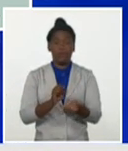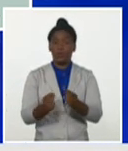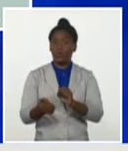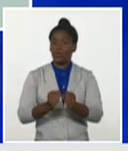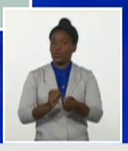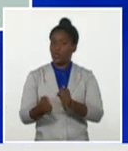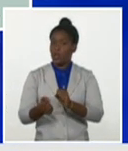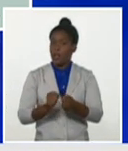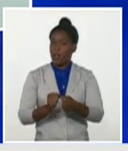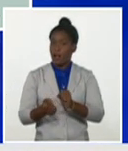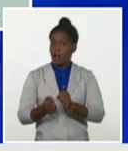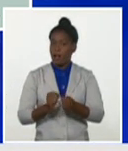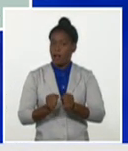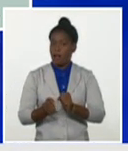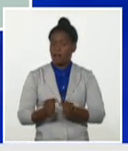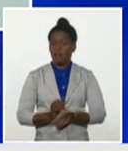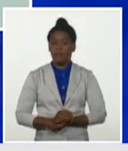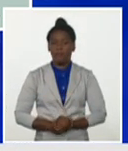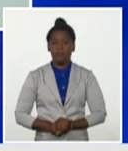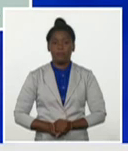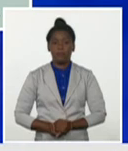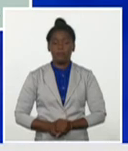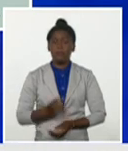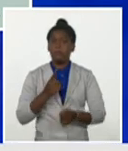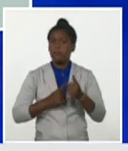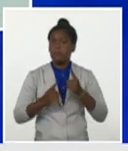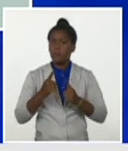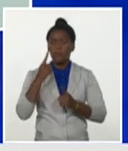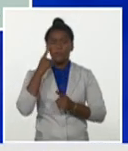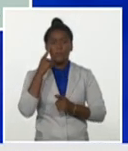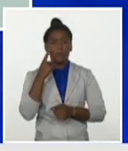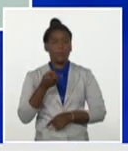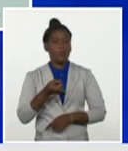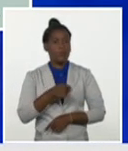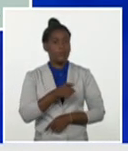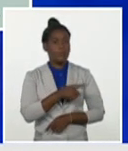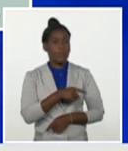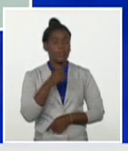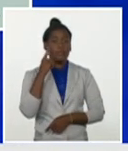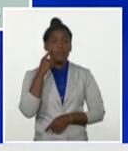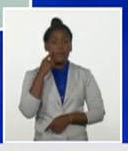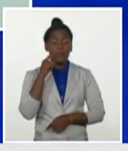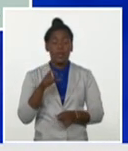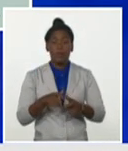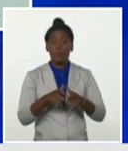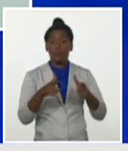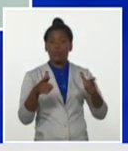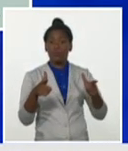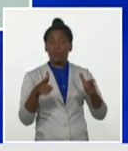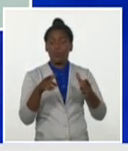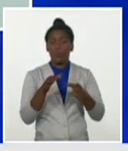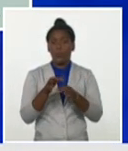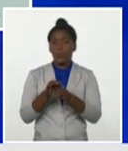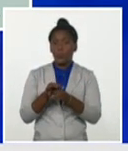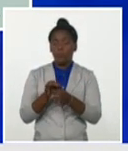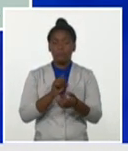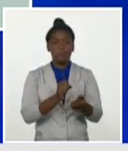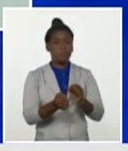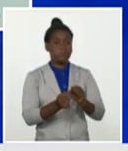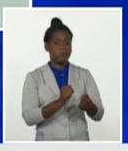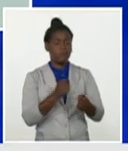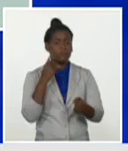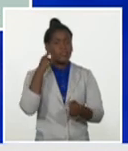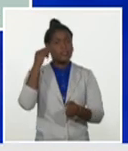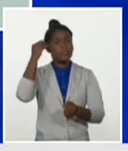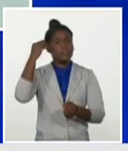en los últimos días, en algunas ocasiones, ha tenido incrementos, que sabemos que su Consejo de Defensa y